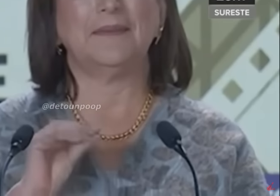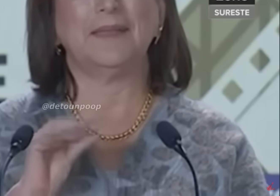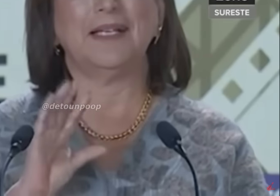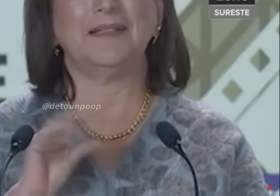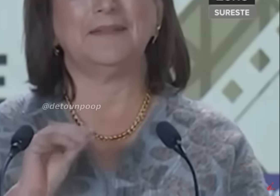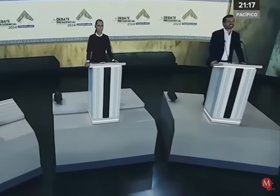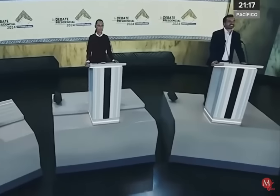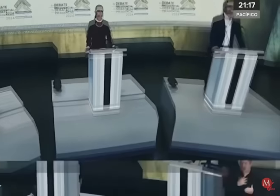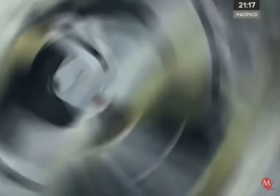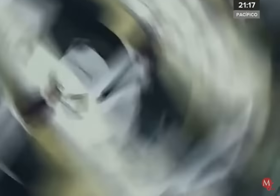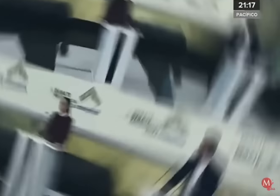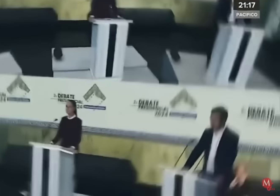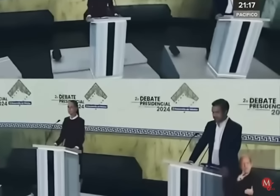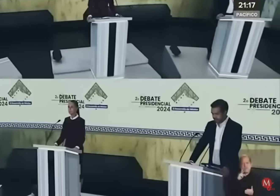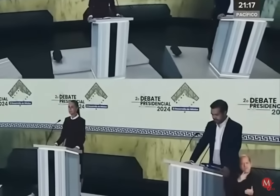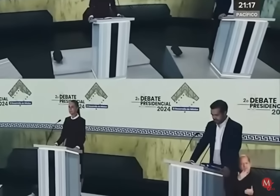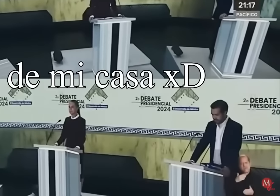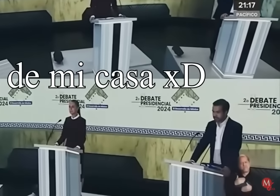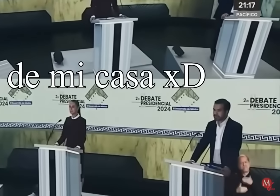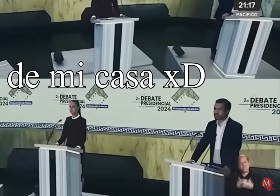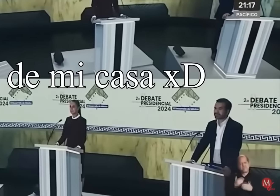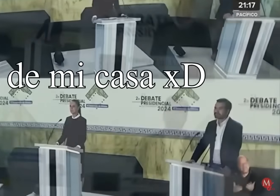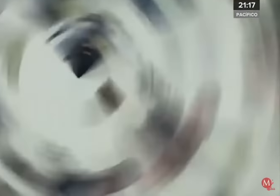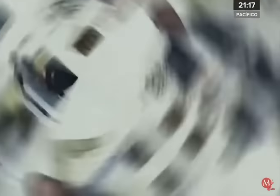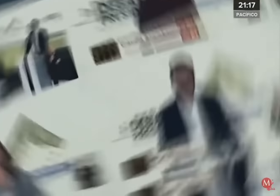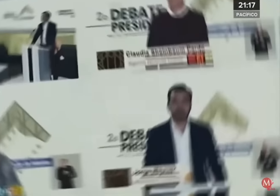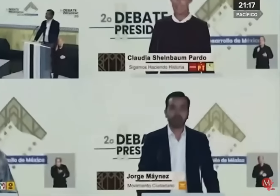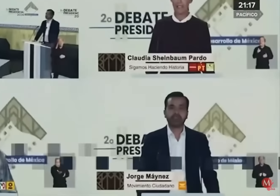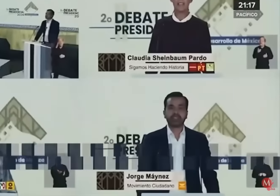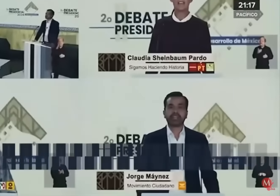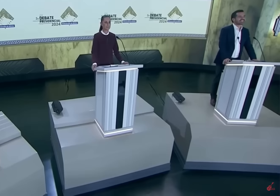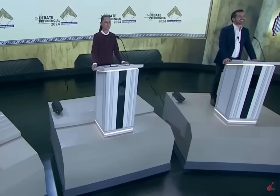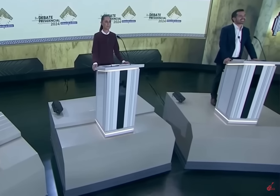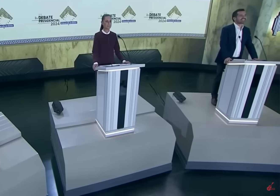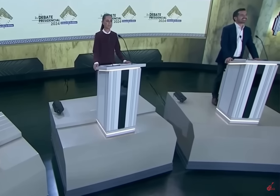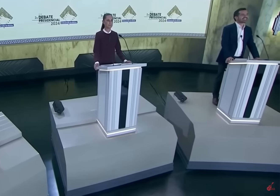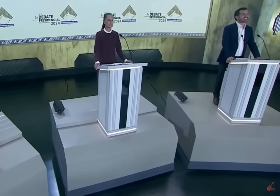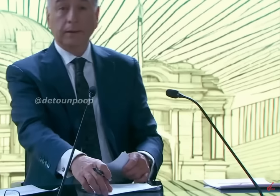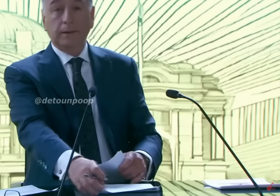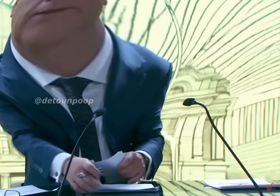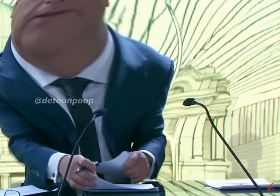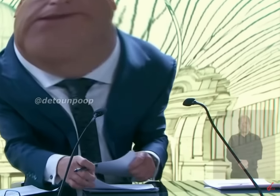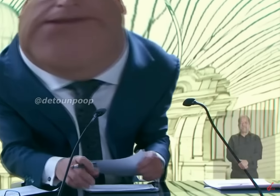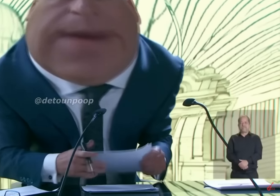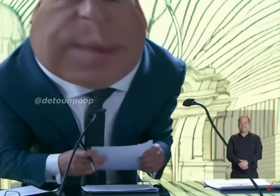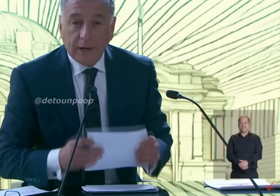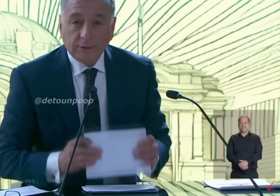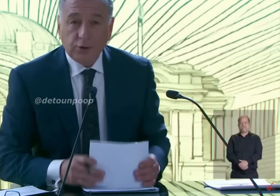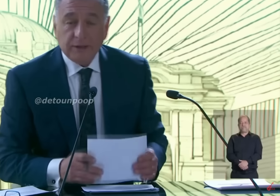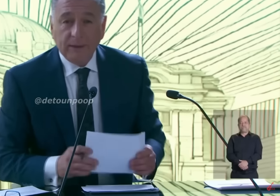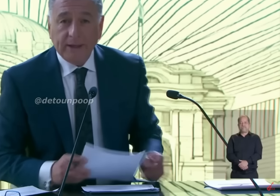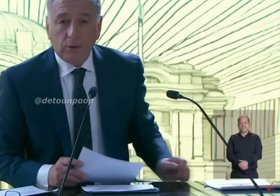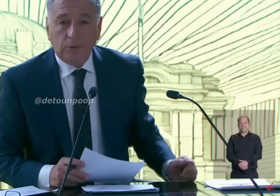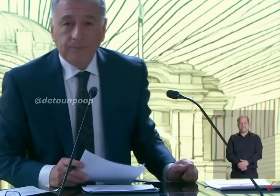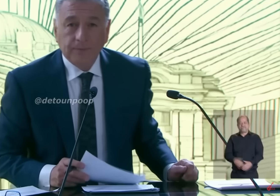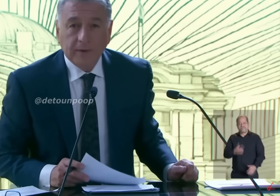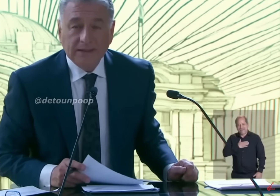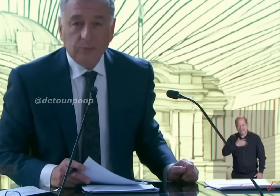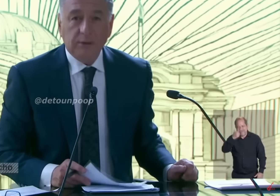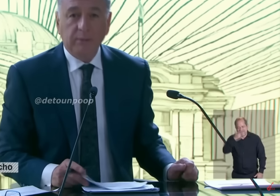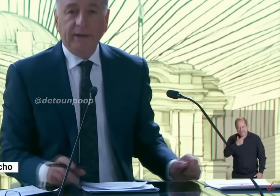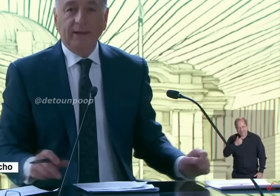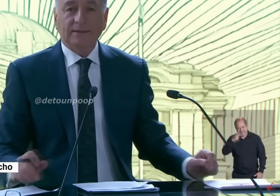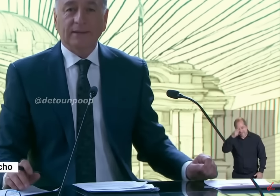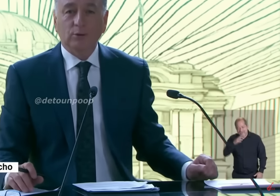gorda cometito. Dirección, la de mi casa. Se reían por tu vez. Buenas tardes,